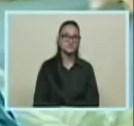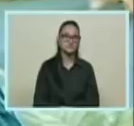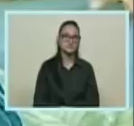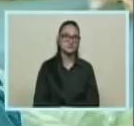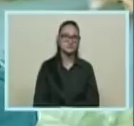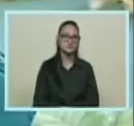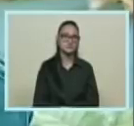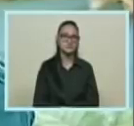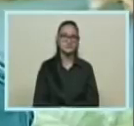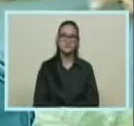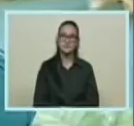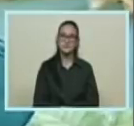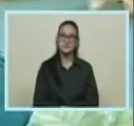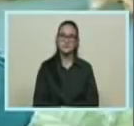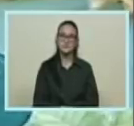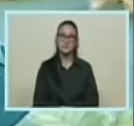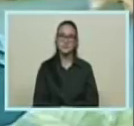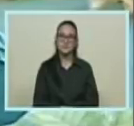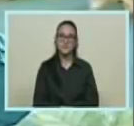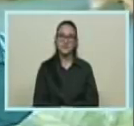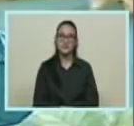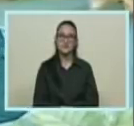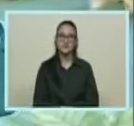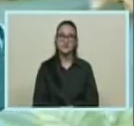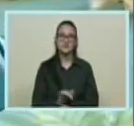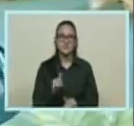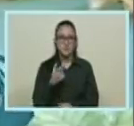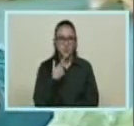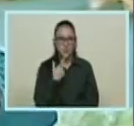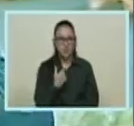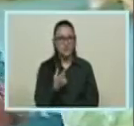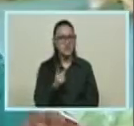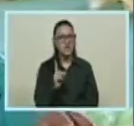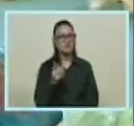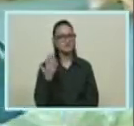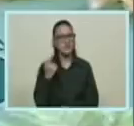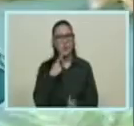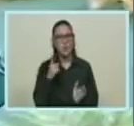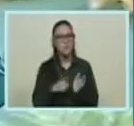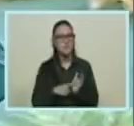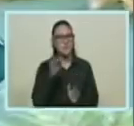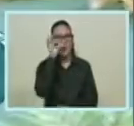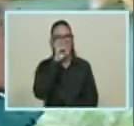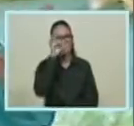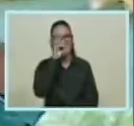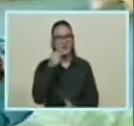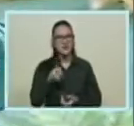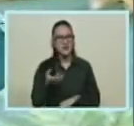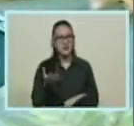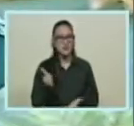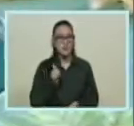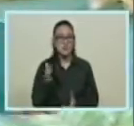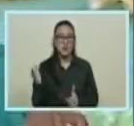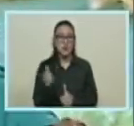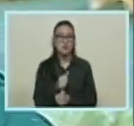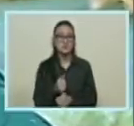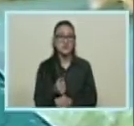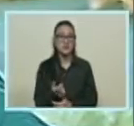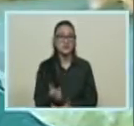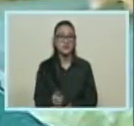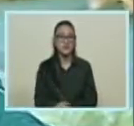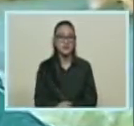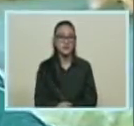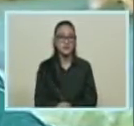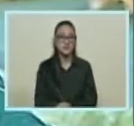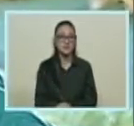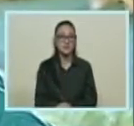Así que yo le pido, fíjense, así como dije en una cosa que no cumplimos, que podría ser, cualquiera puede considerar una tontería, no es